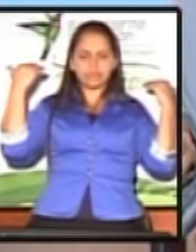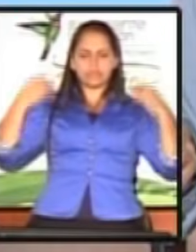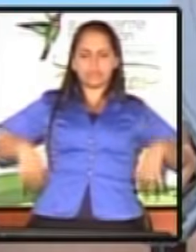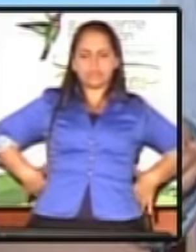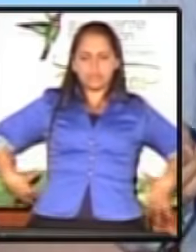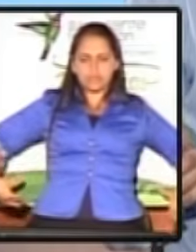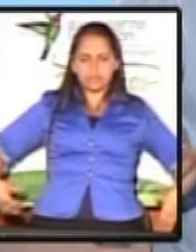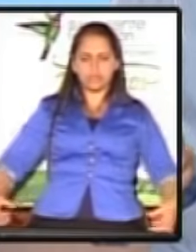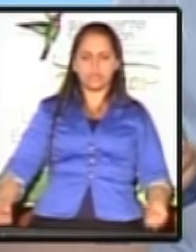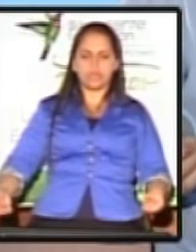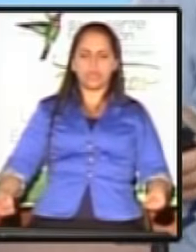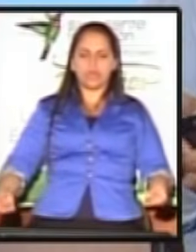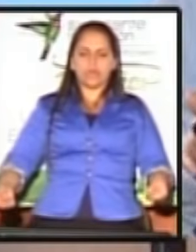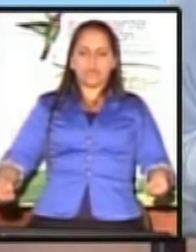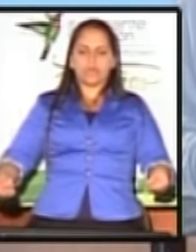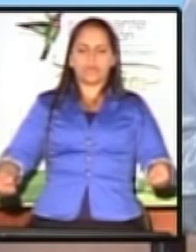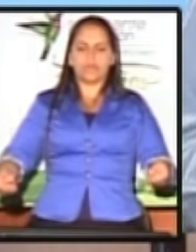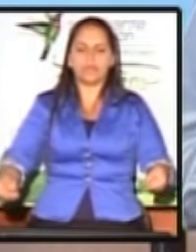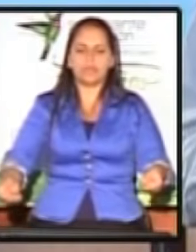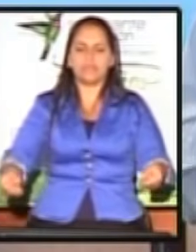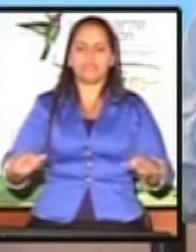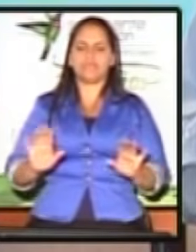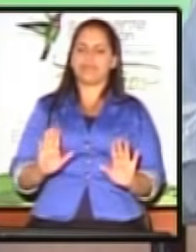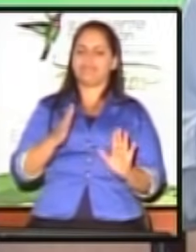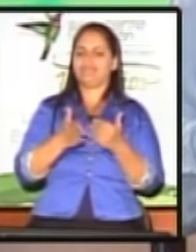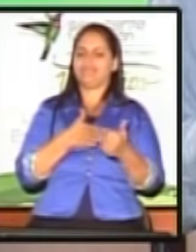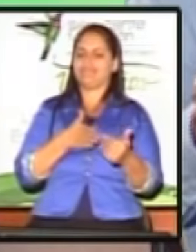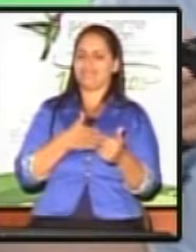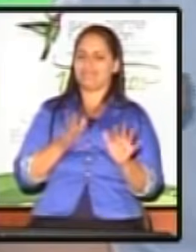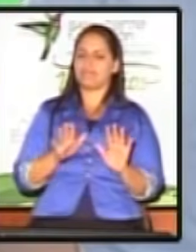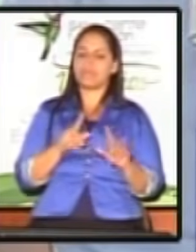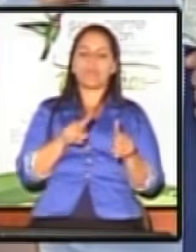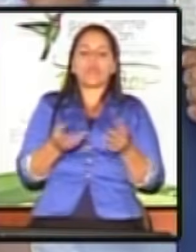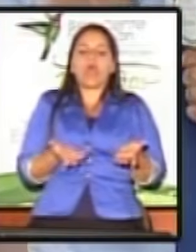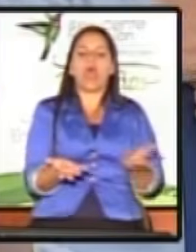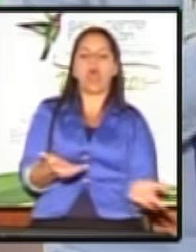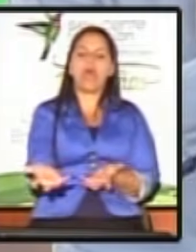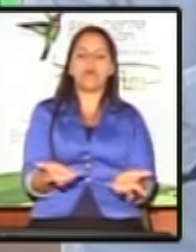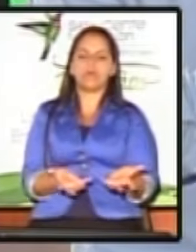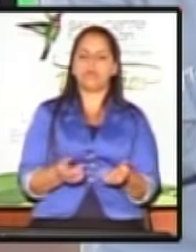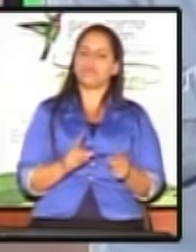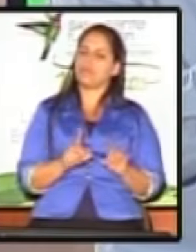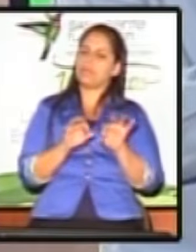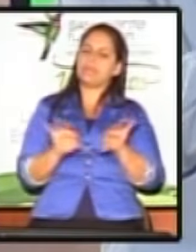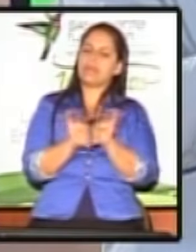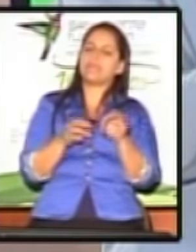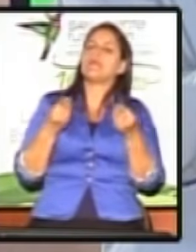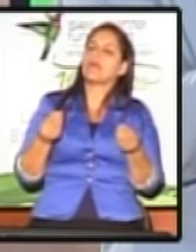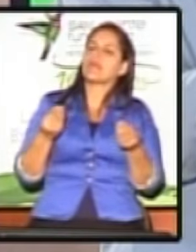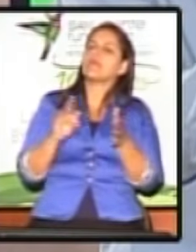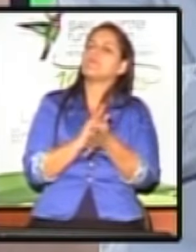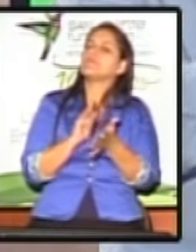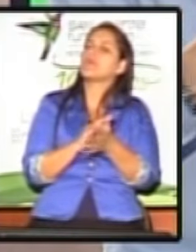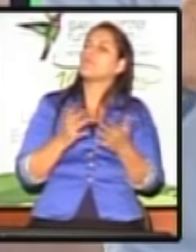han visto en todos los hospitales del mundo, pero muchas veces hay veces que es importante saber para qué se usa y